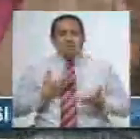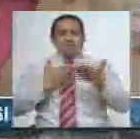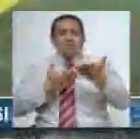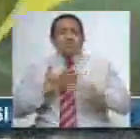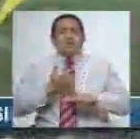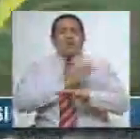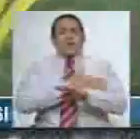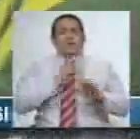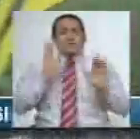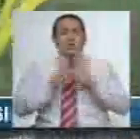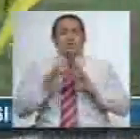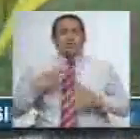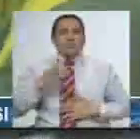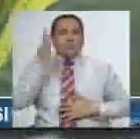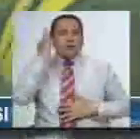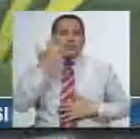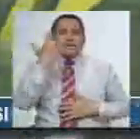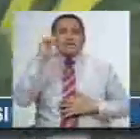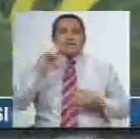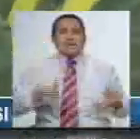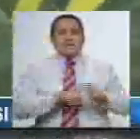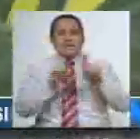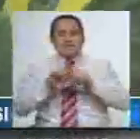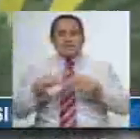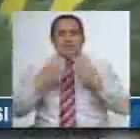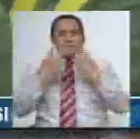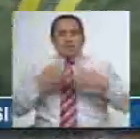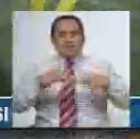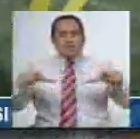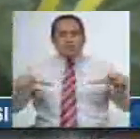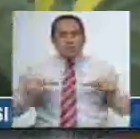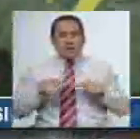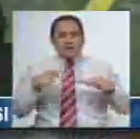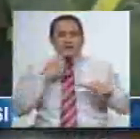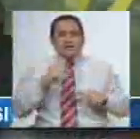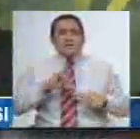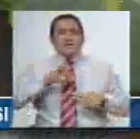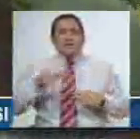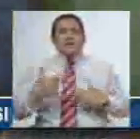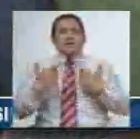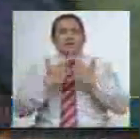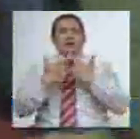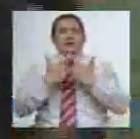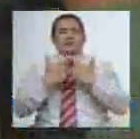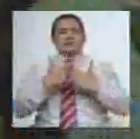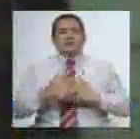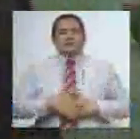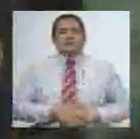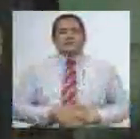su encuentro con mujeres líderes que respaldan su candidatura en el distrito de San Juan de Lurigancho.